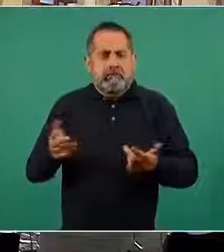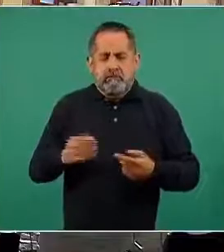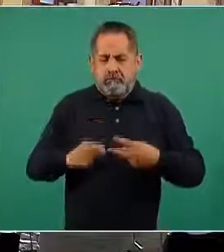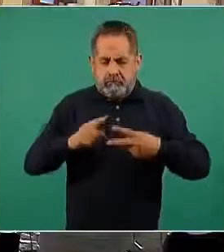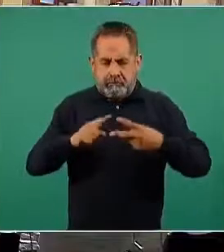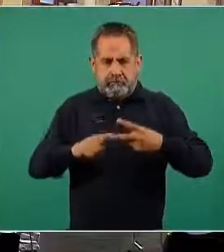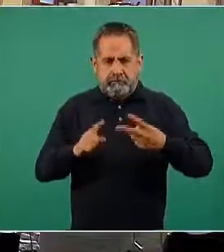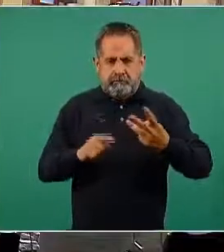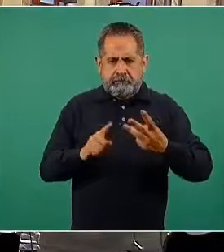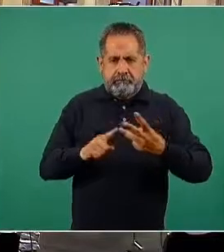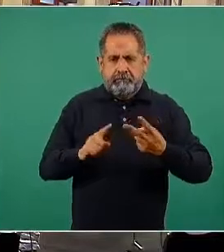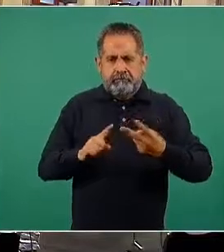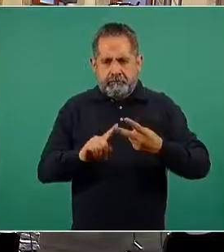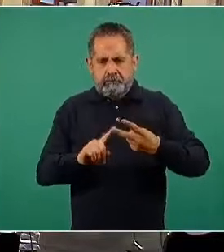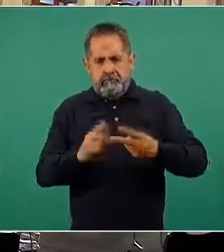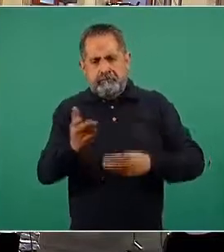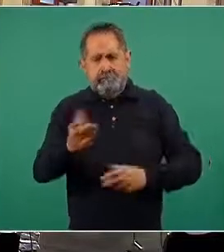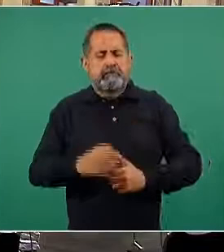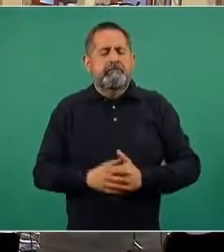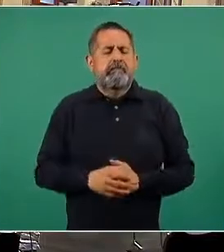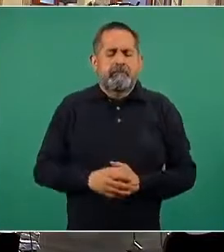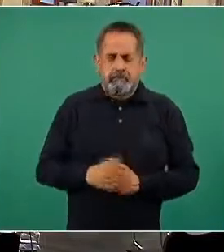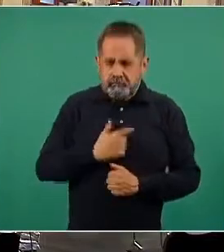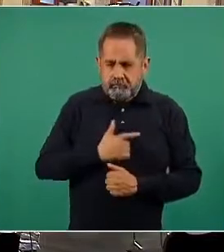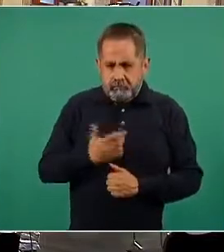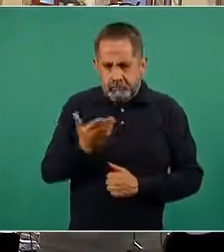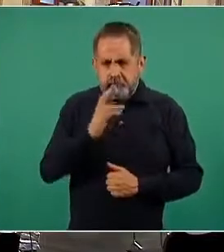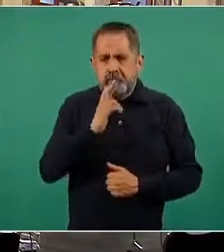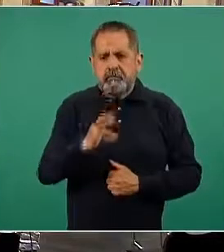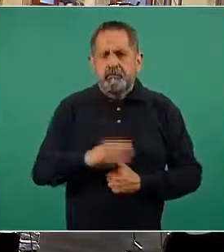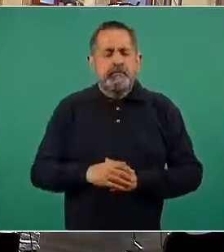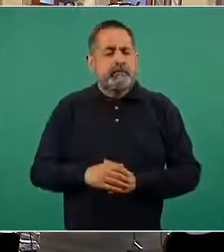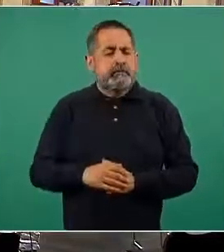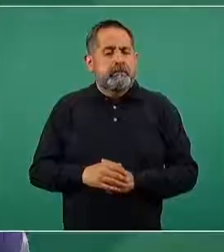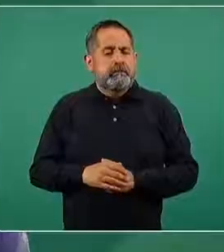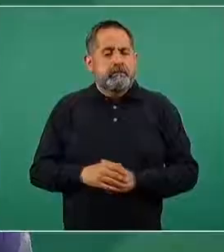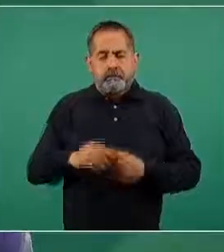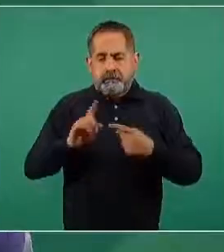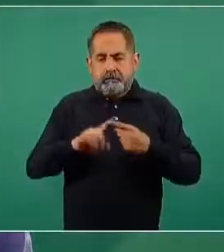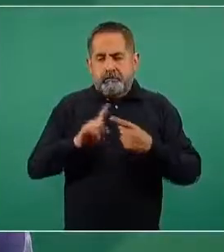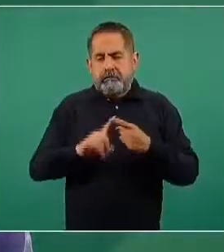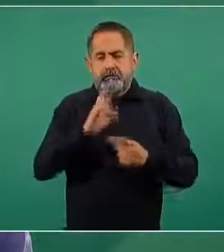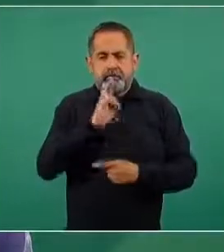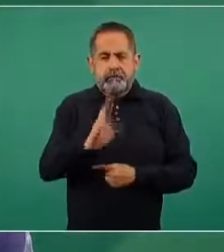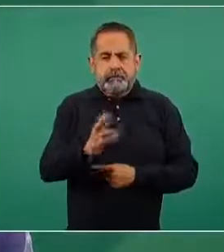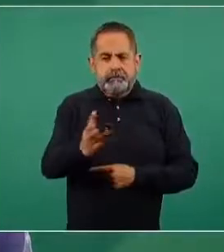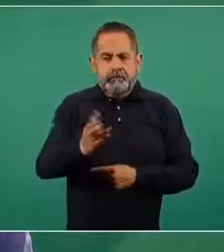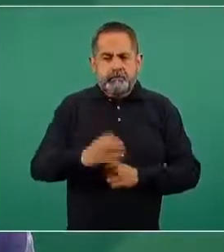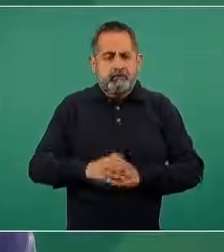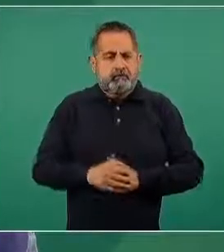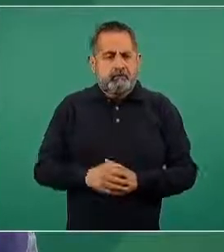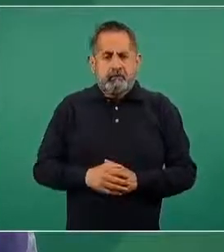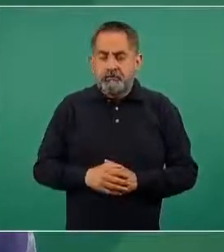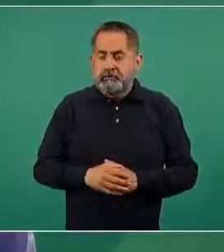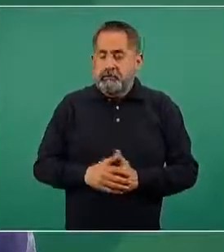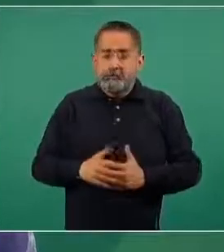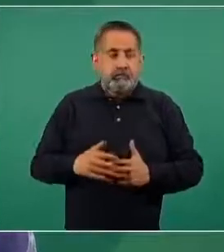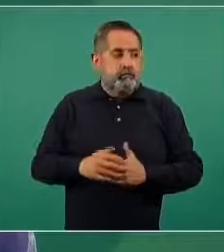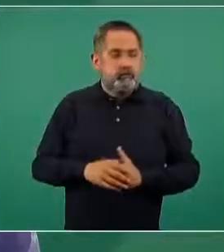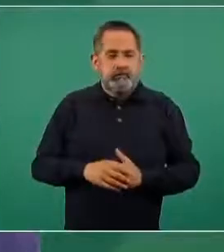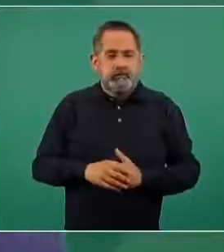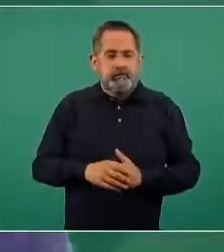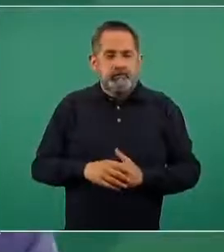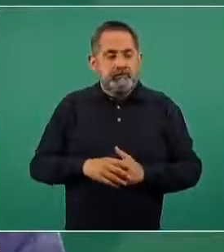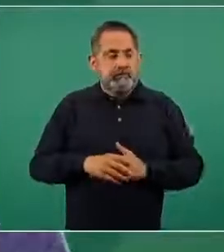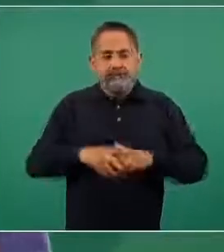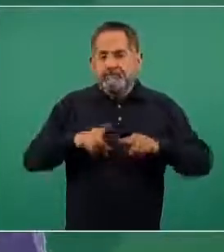la otra. Cómo no, con mucho gusto. Gracias, Demián Duarte. Sobre la primera situación, es muy variable